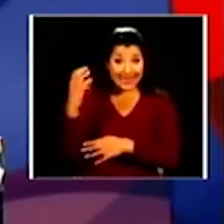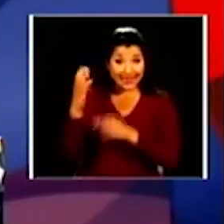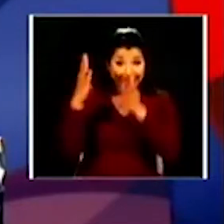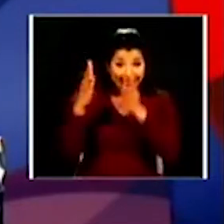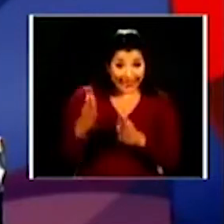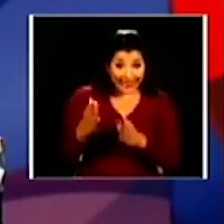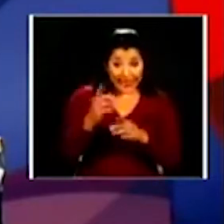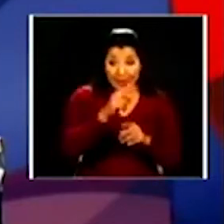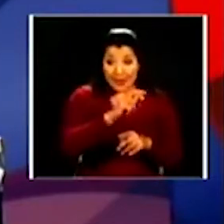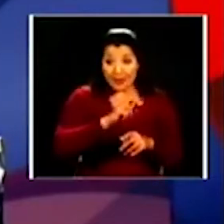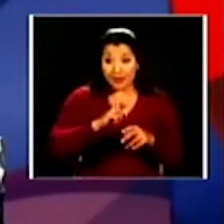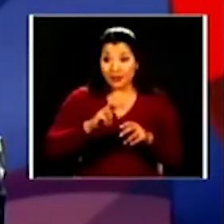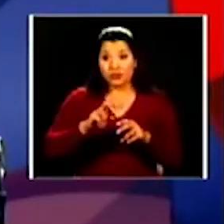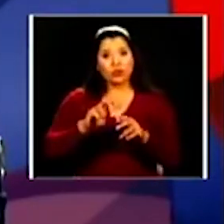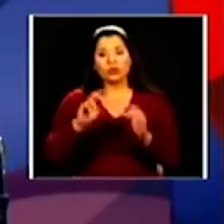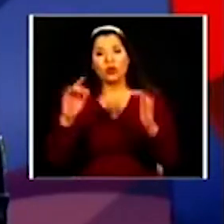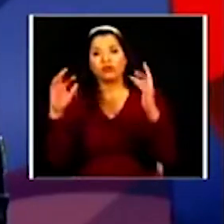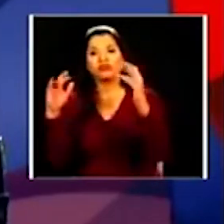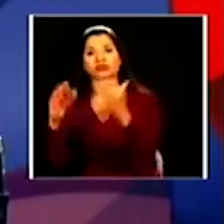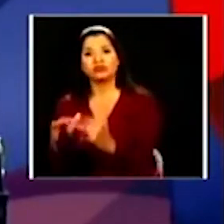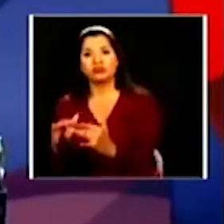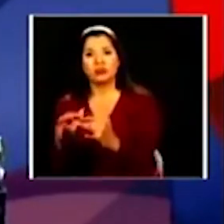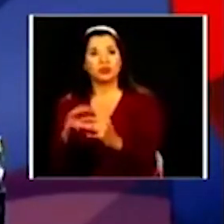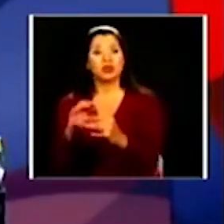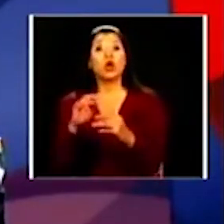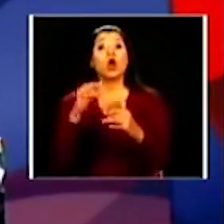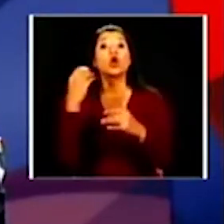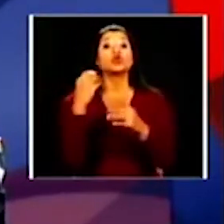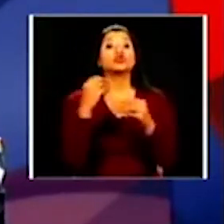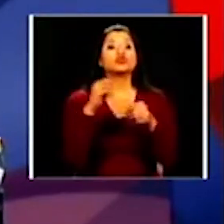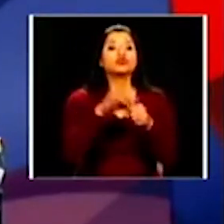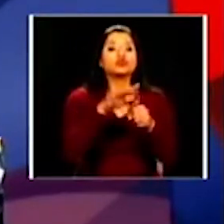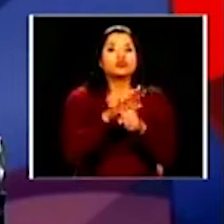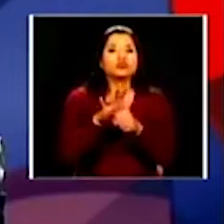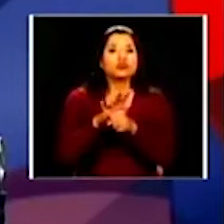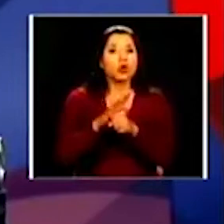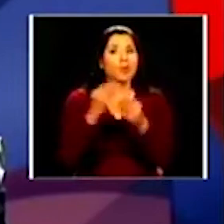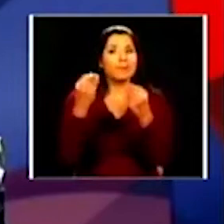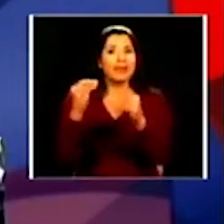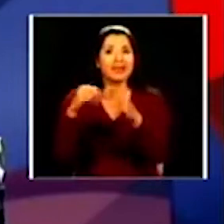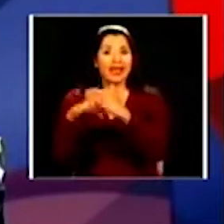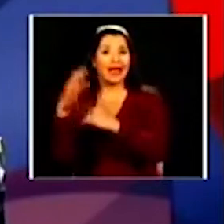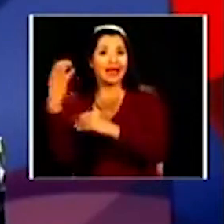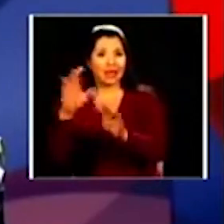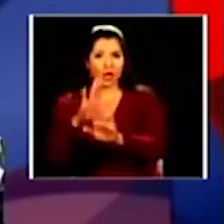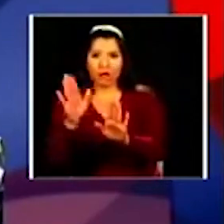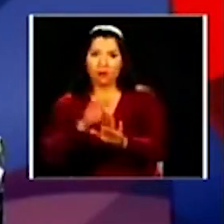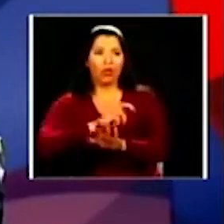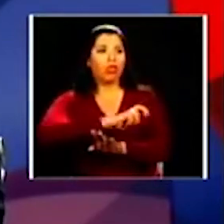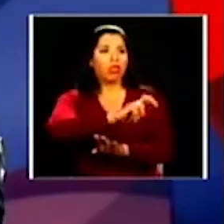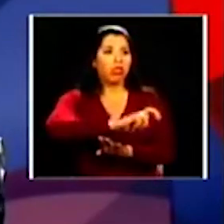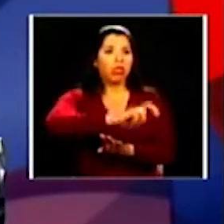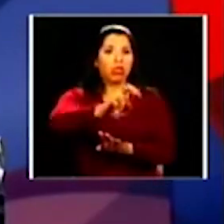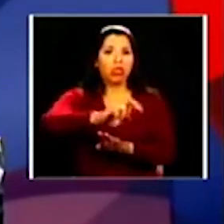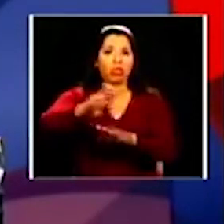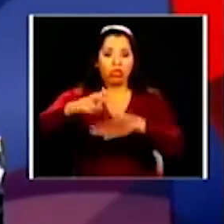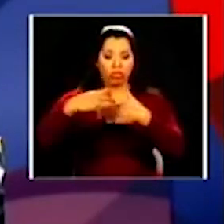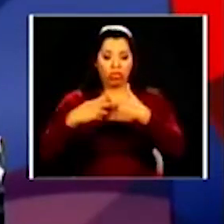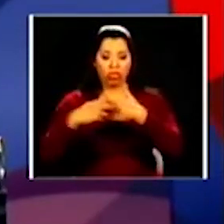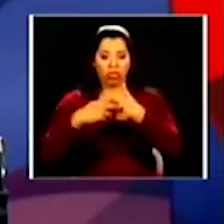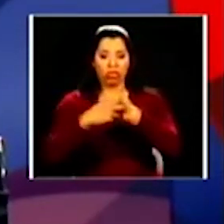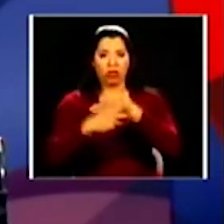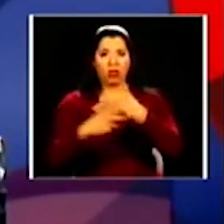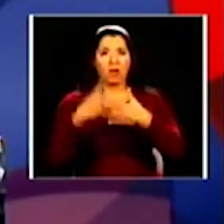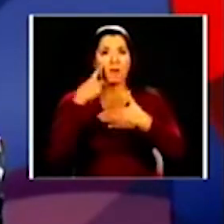a todas partes del país. Necesitamos mejorar las condiciones de las ferias de agricultor y reducir la intermediación. En el punto que plantea directamente